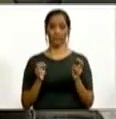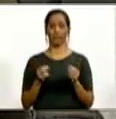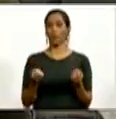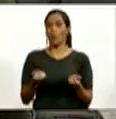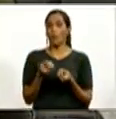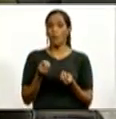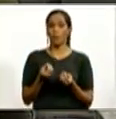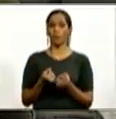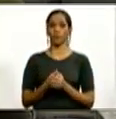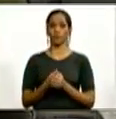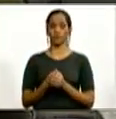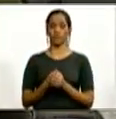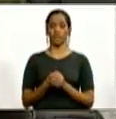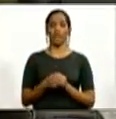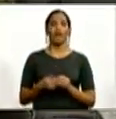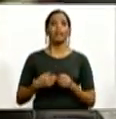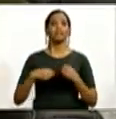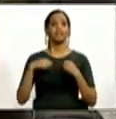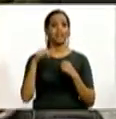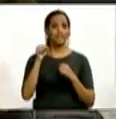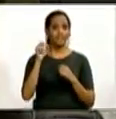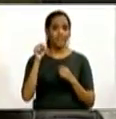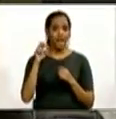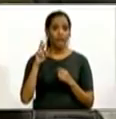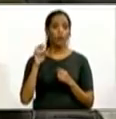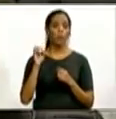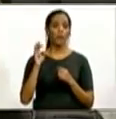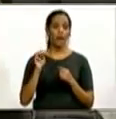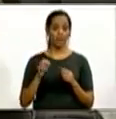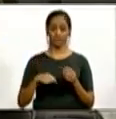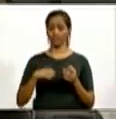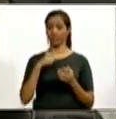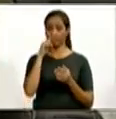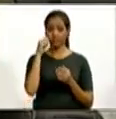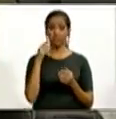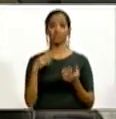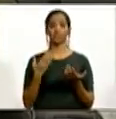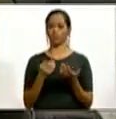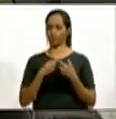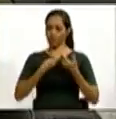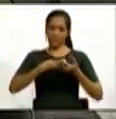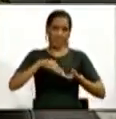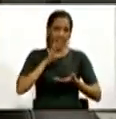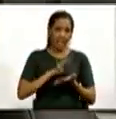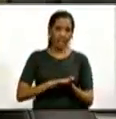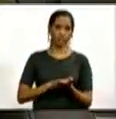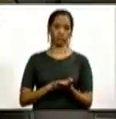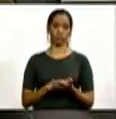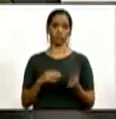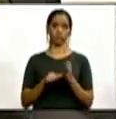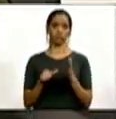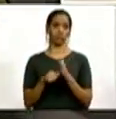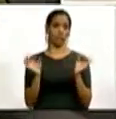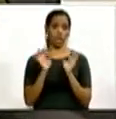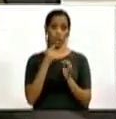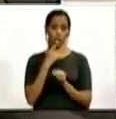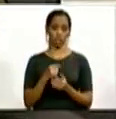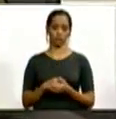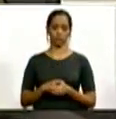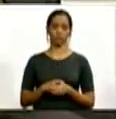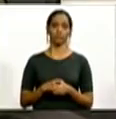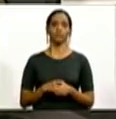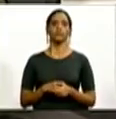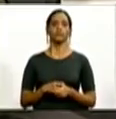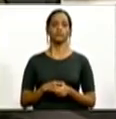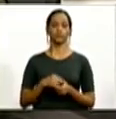caso de San Román, de Terrazas del Ávila, que fueron fracasos estruendosos, donde eso nadie lo dice. Y bueno,